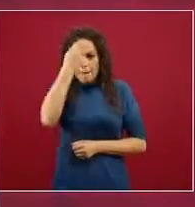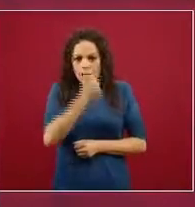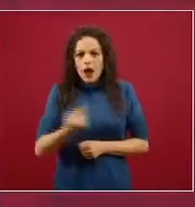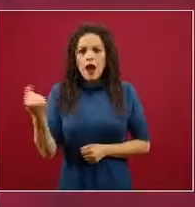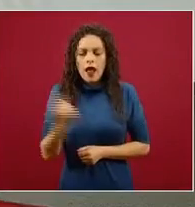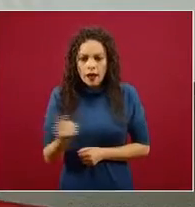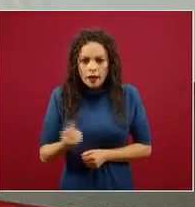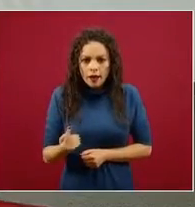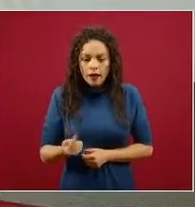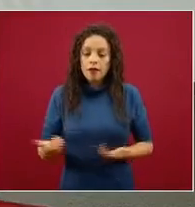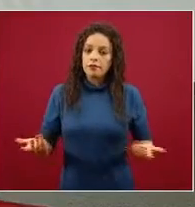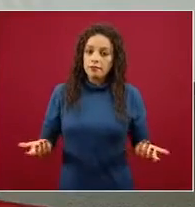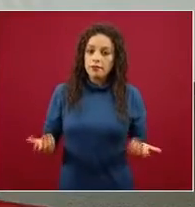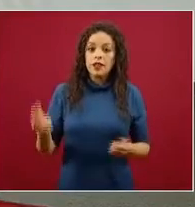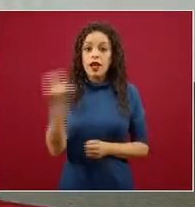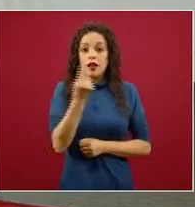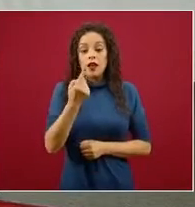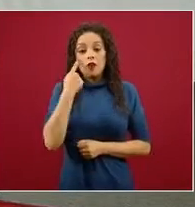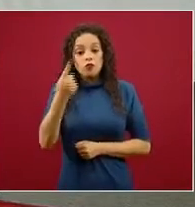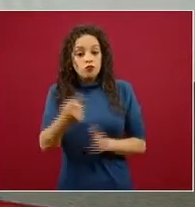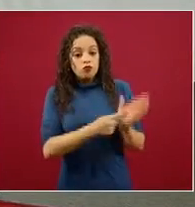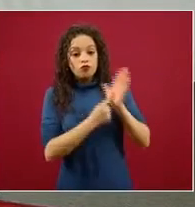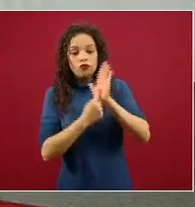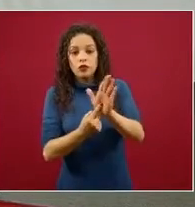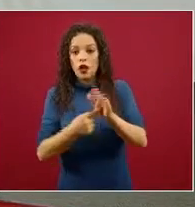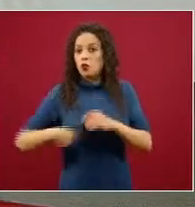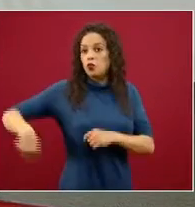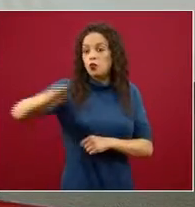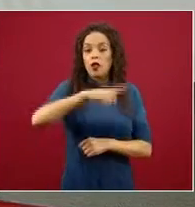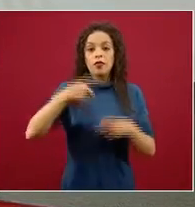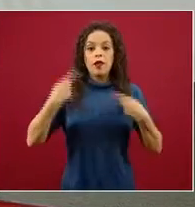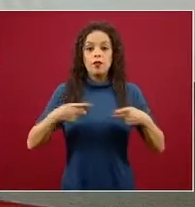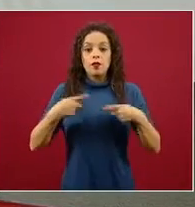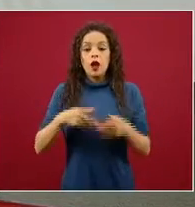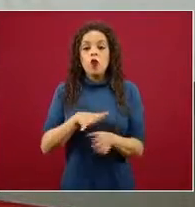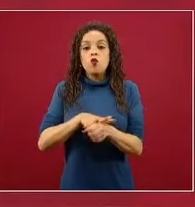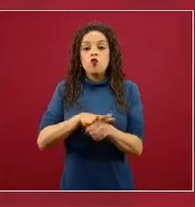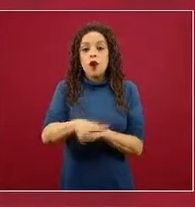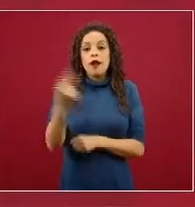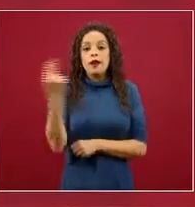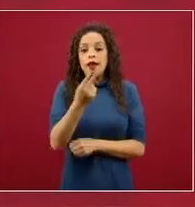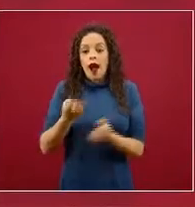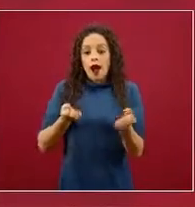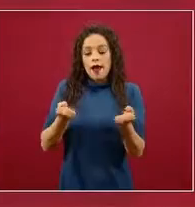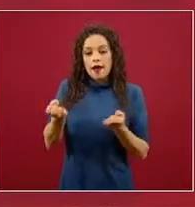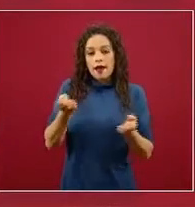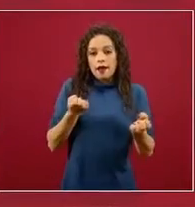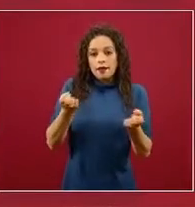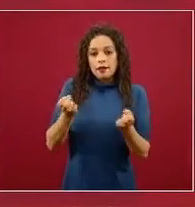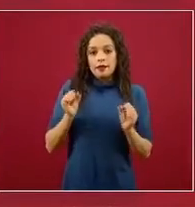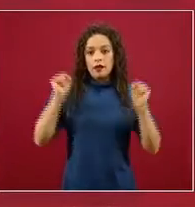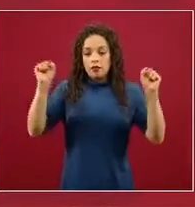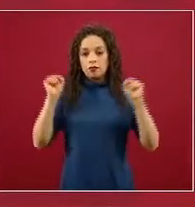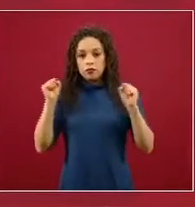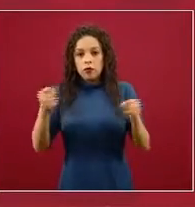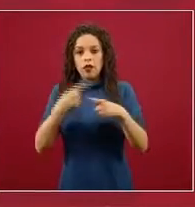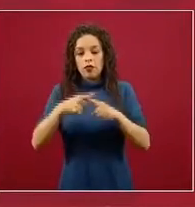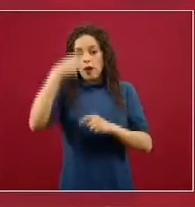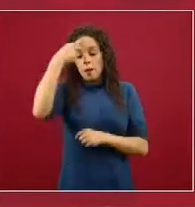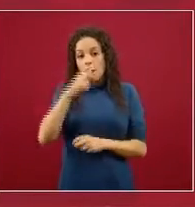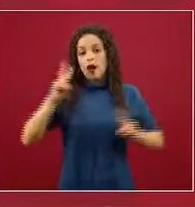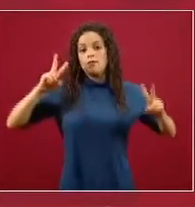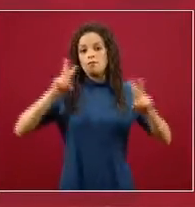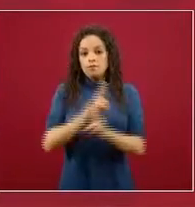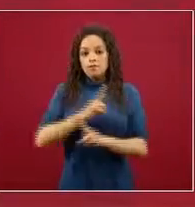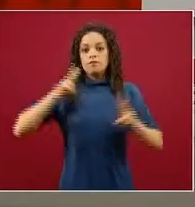que se mostraran al público cuáles son los ejercicios de fisioterapia respiratoria que